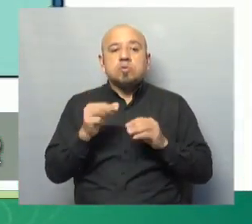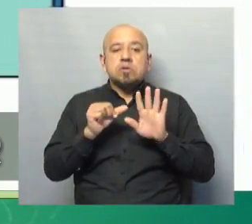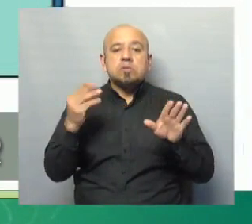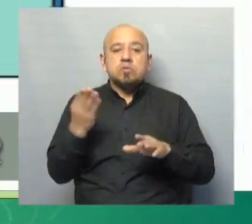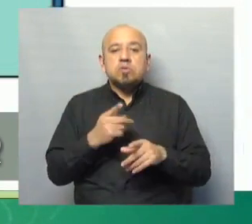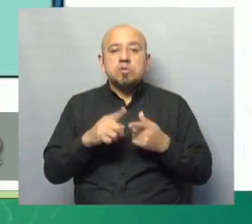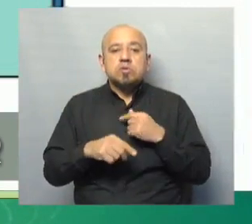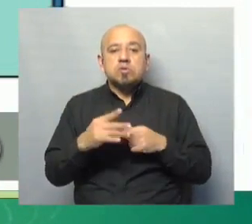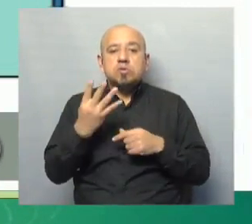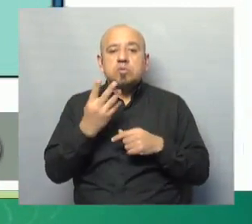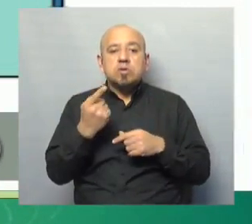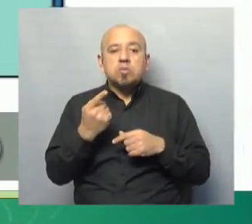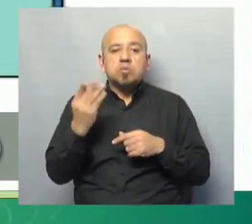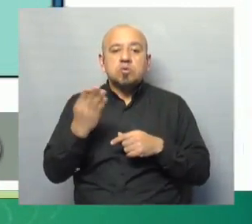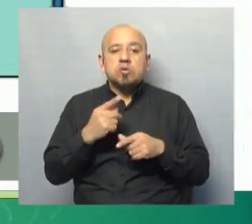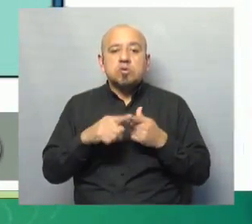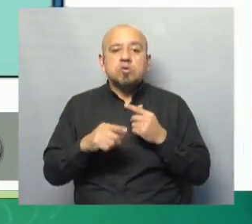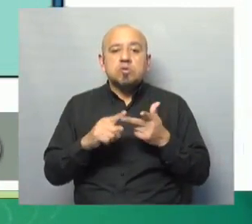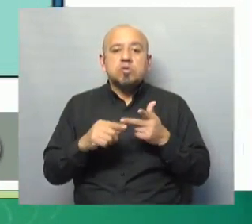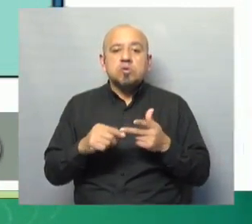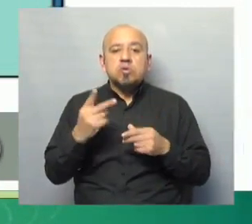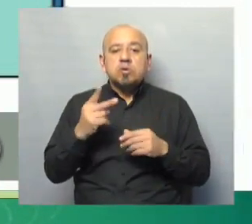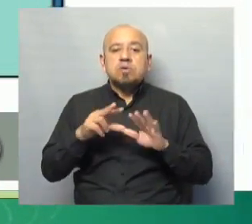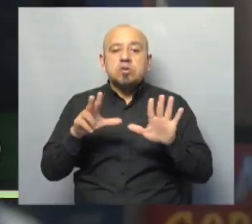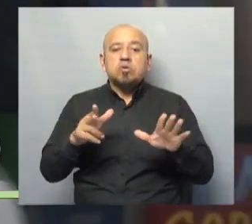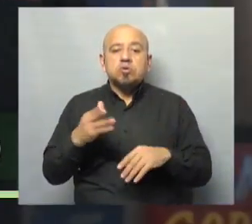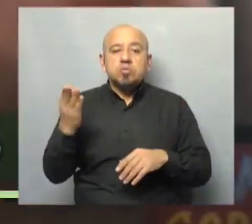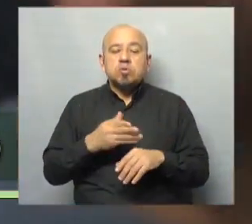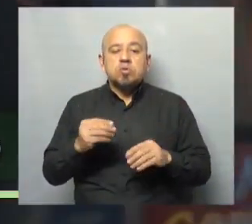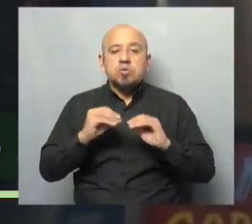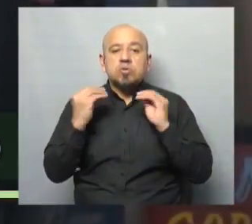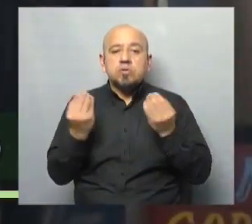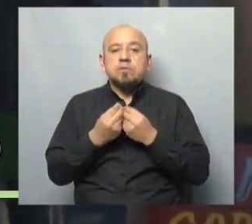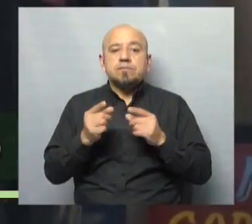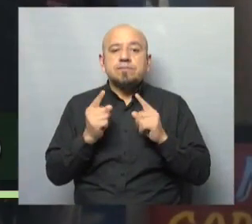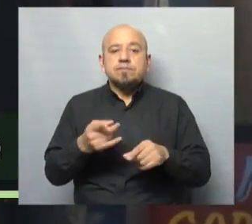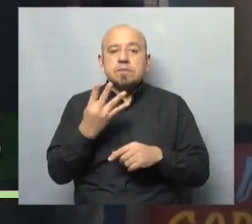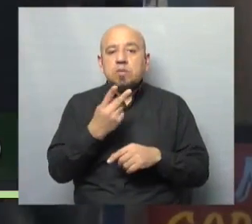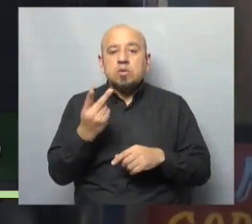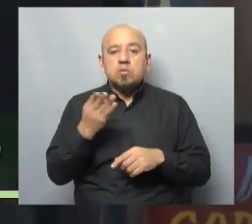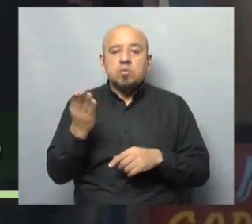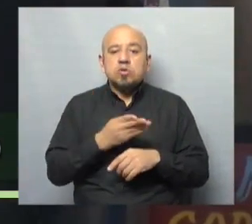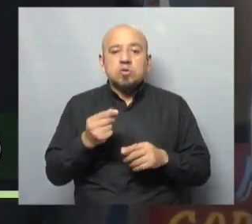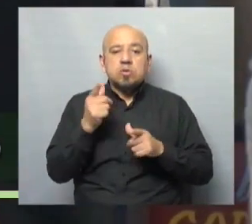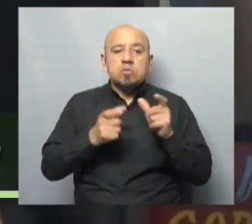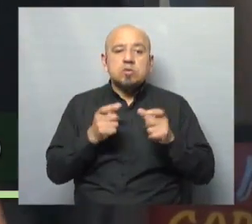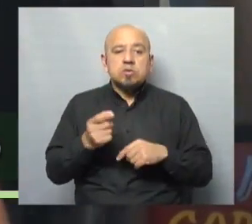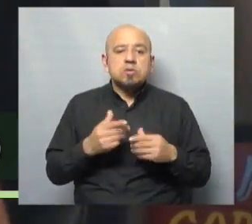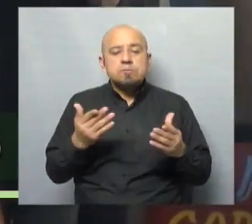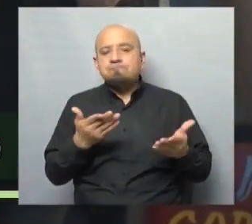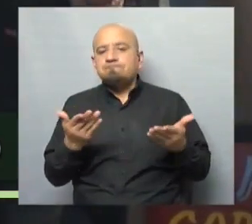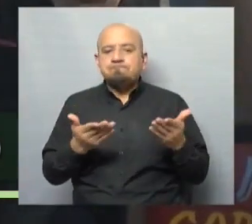niveles medios desde 41 y en altos desciende a 28 puntos porcentuales además el 42 por ciento de las personas dijo sentirse